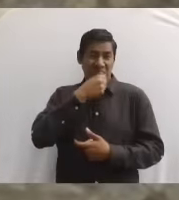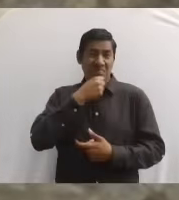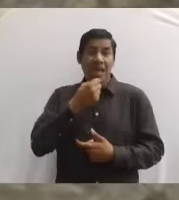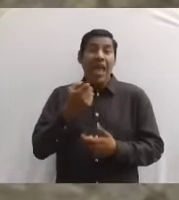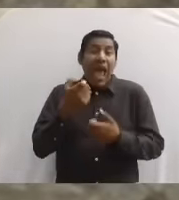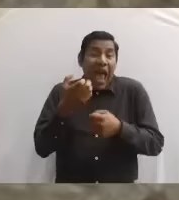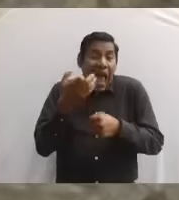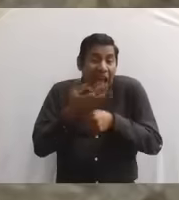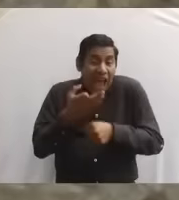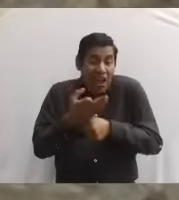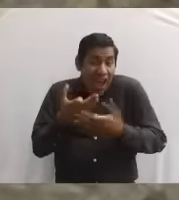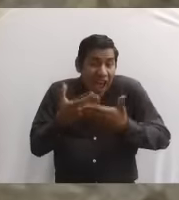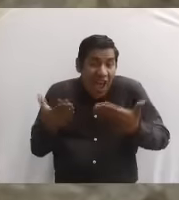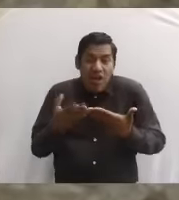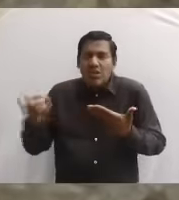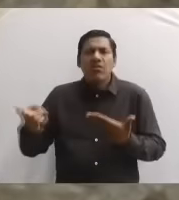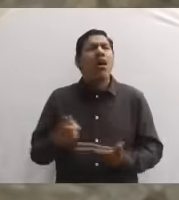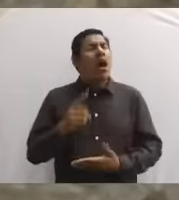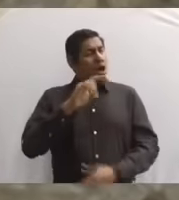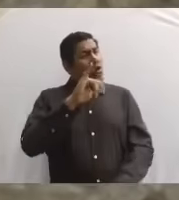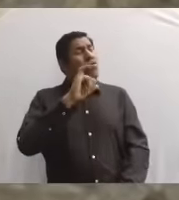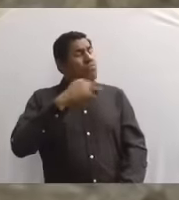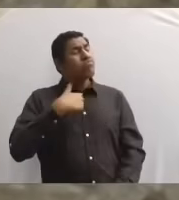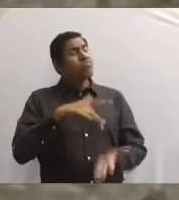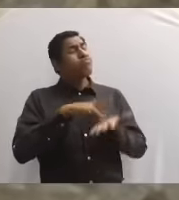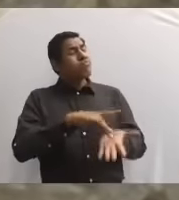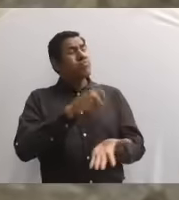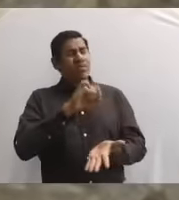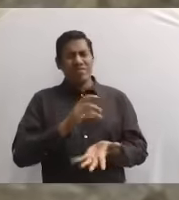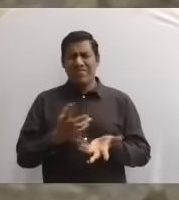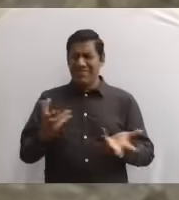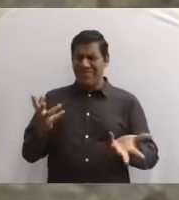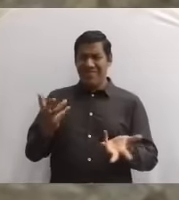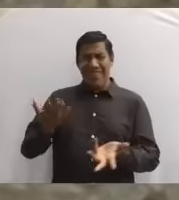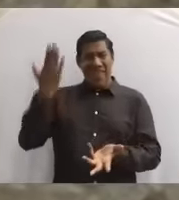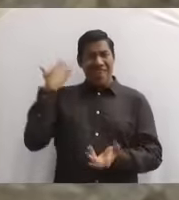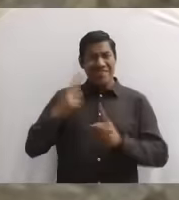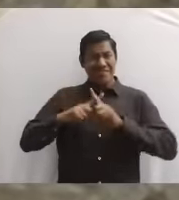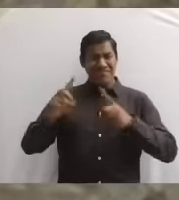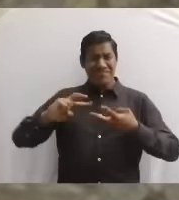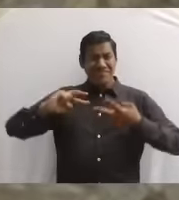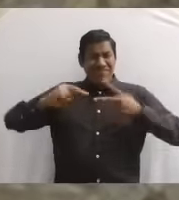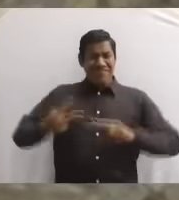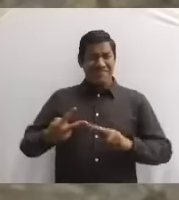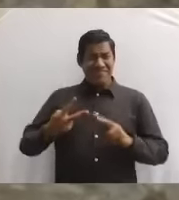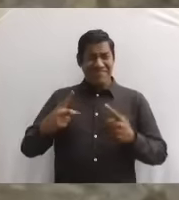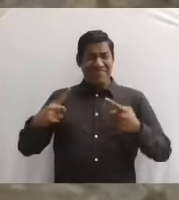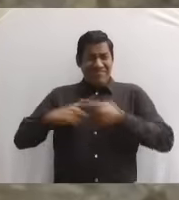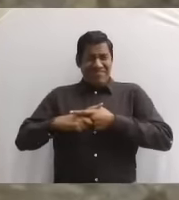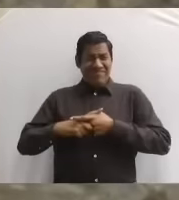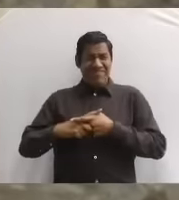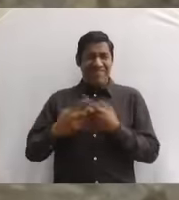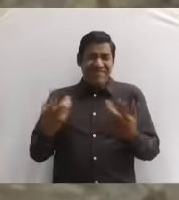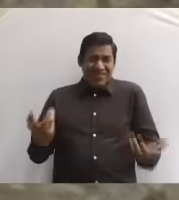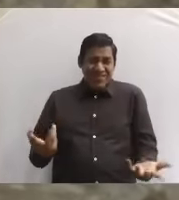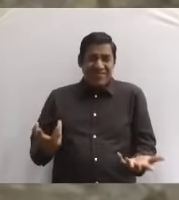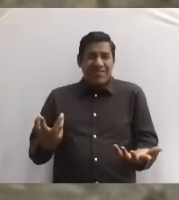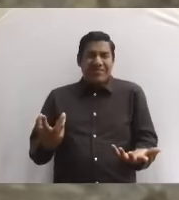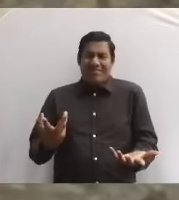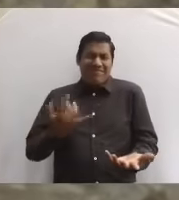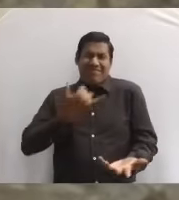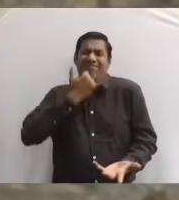ahora sí dicen que están de acuerdo, porque si dijeran lo que piensan, pues entonces menos gente votaría por